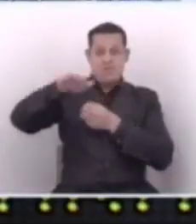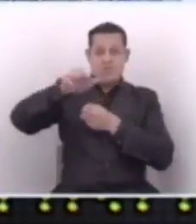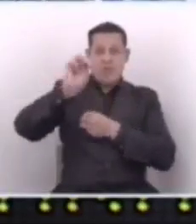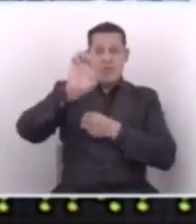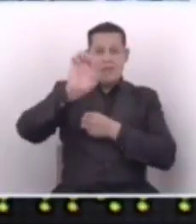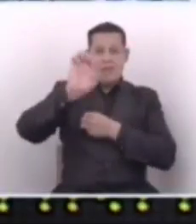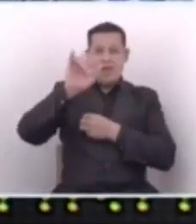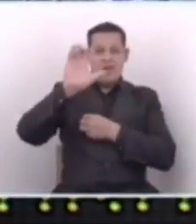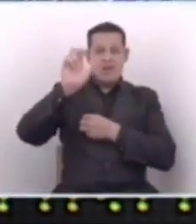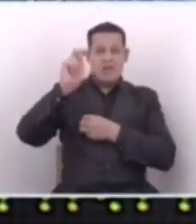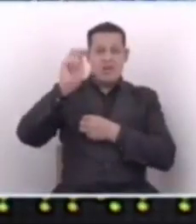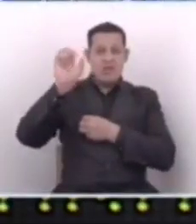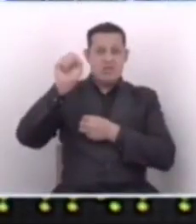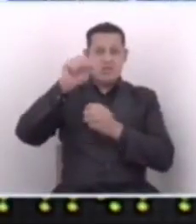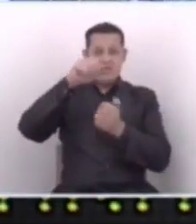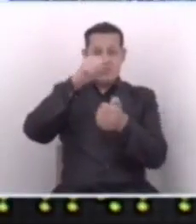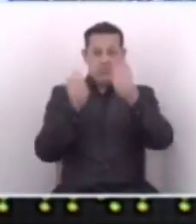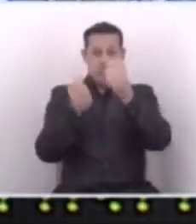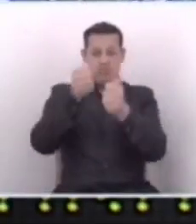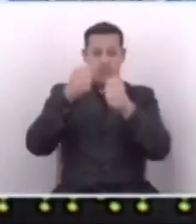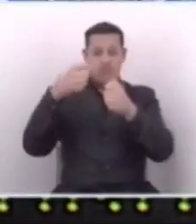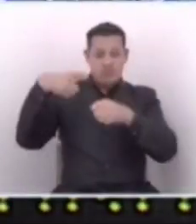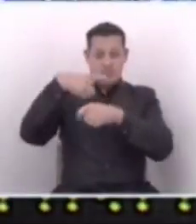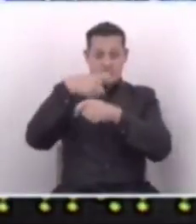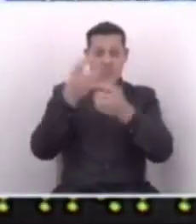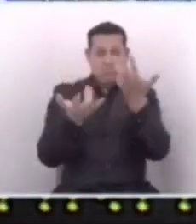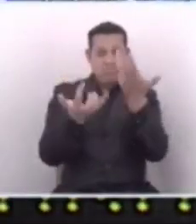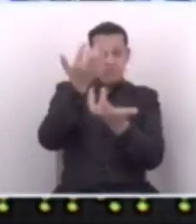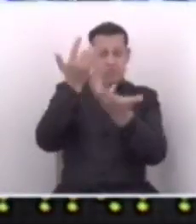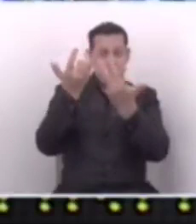Mexicano con el microbús que quemaron.